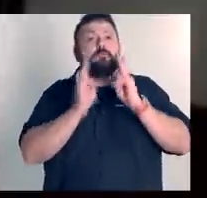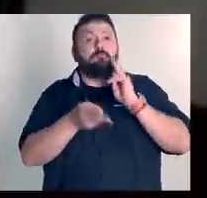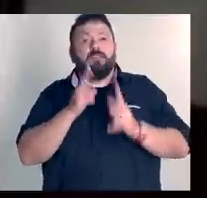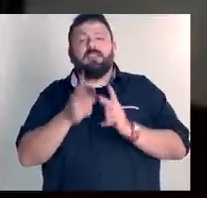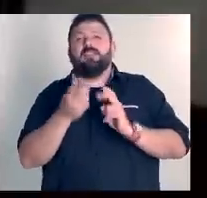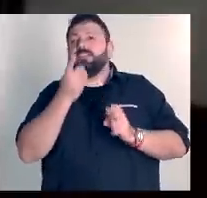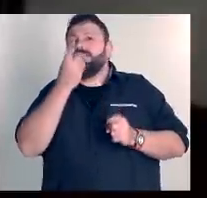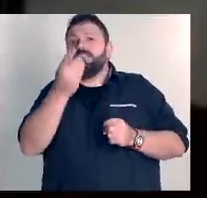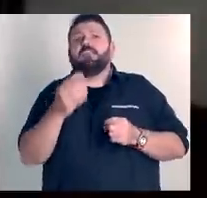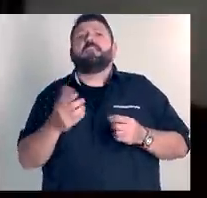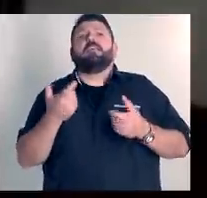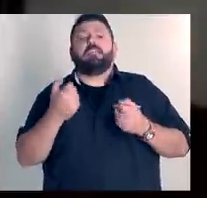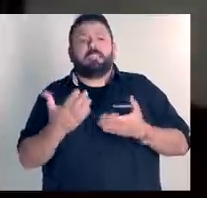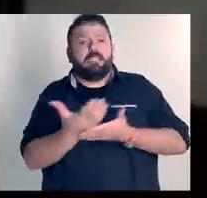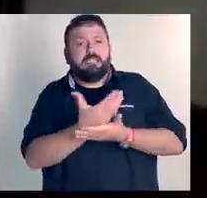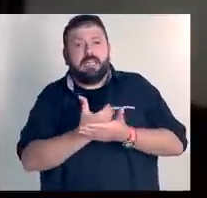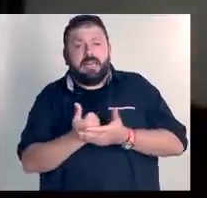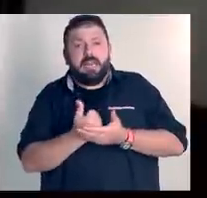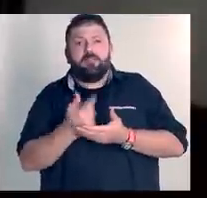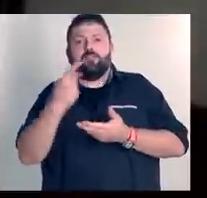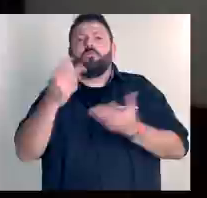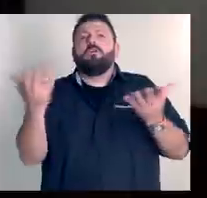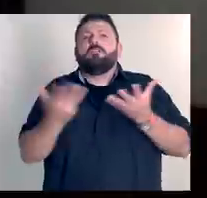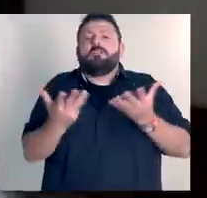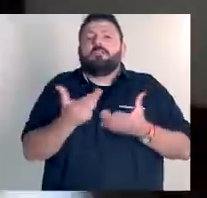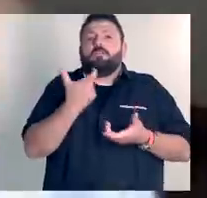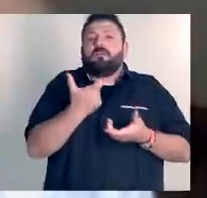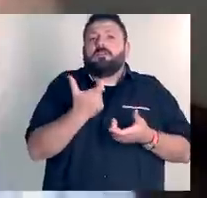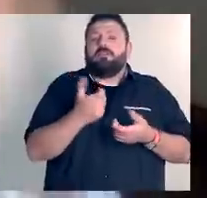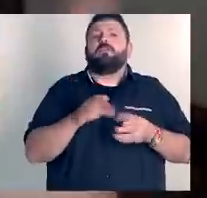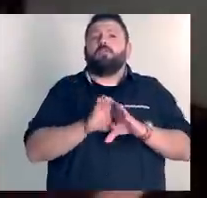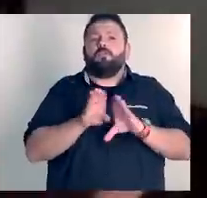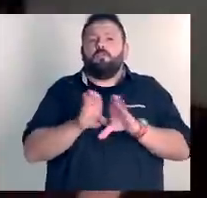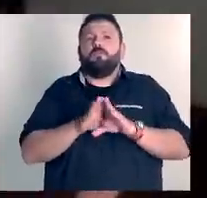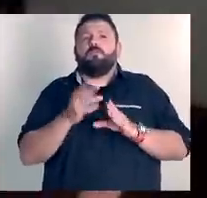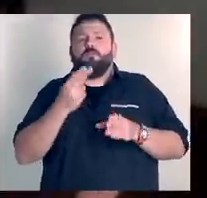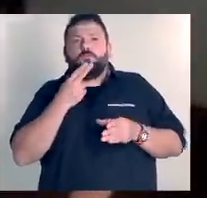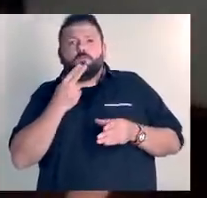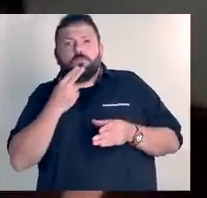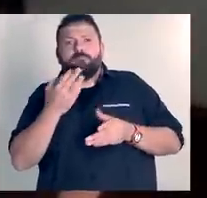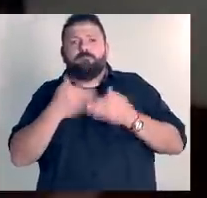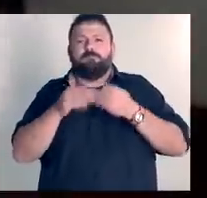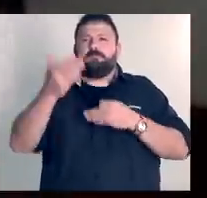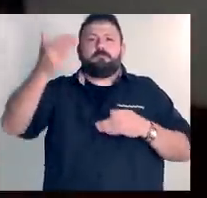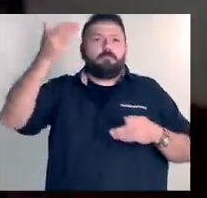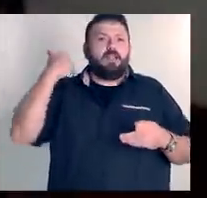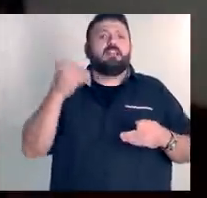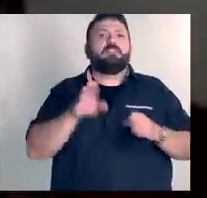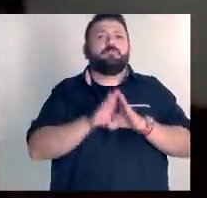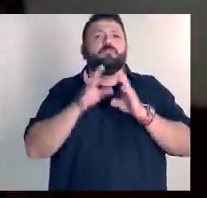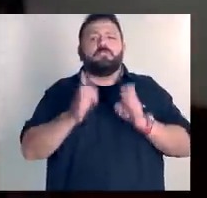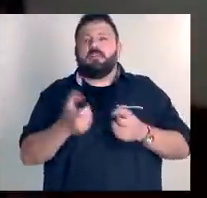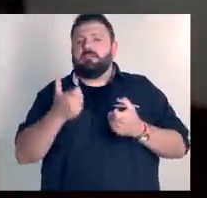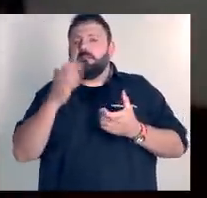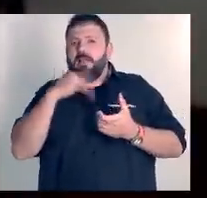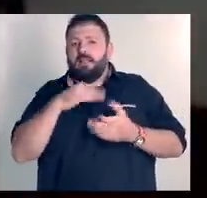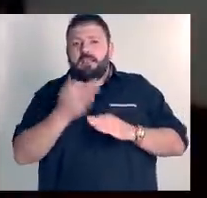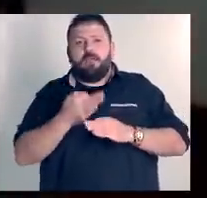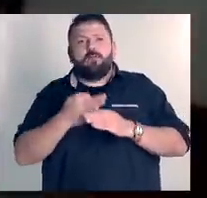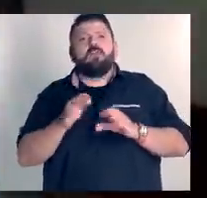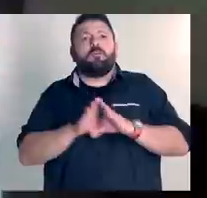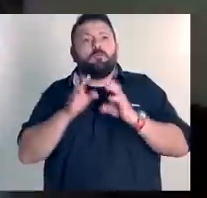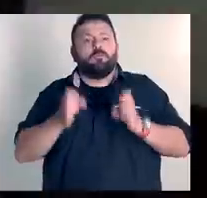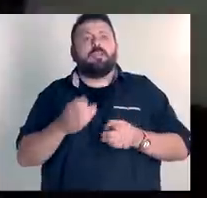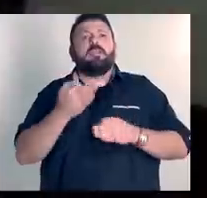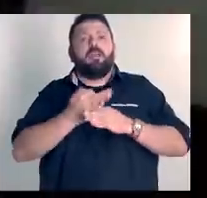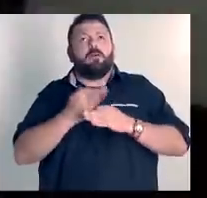estás ganando y lo que estás haciendo con tus ganancias. Es que les digas, ¿cómo estabas antes económicamente? ¿Cómo estás ahorita y hacia dónde